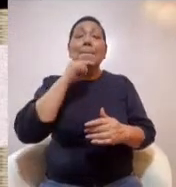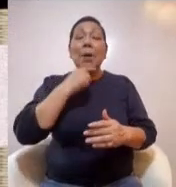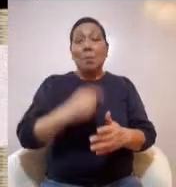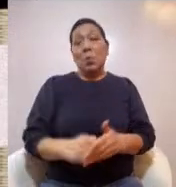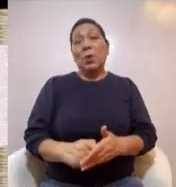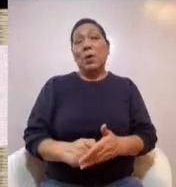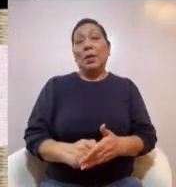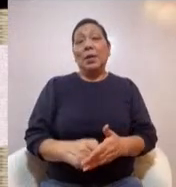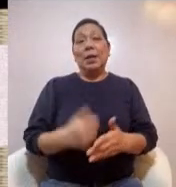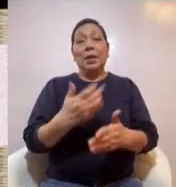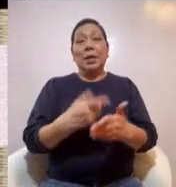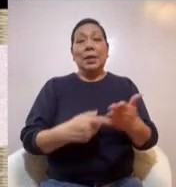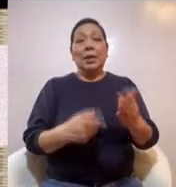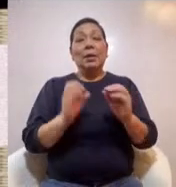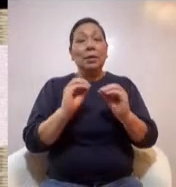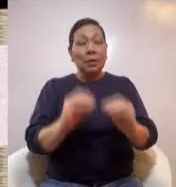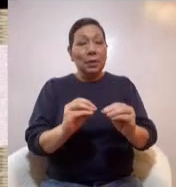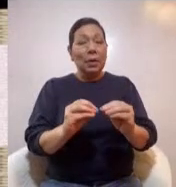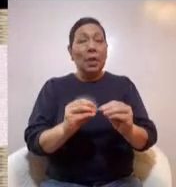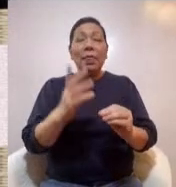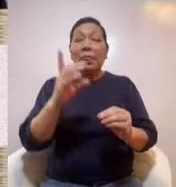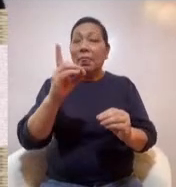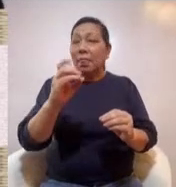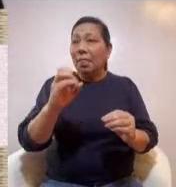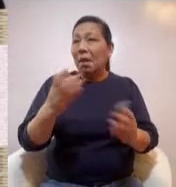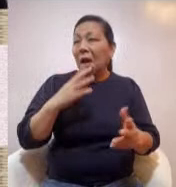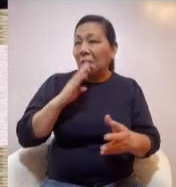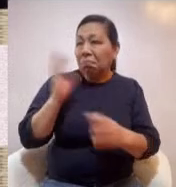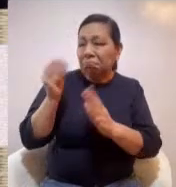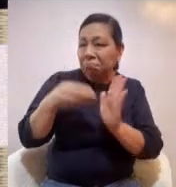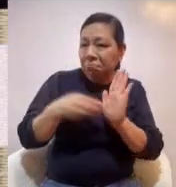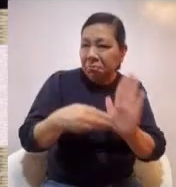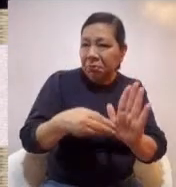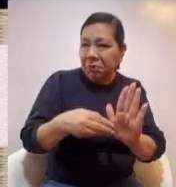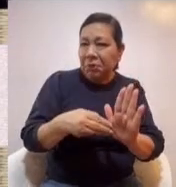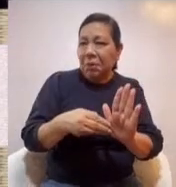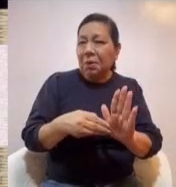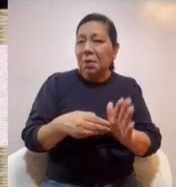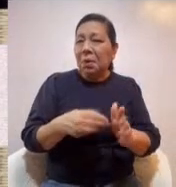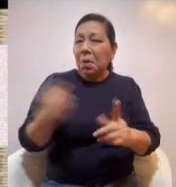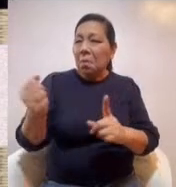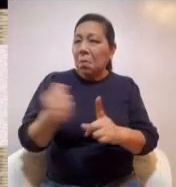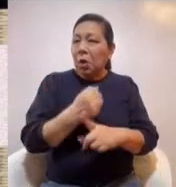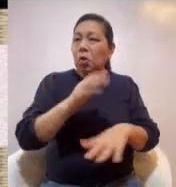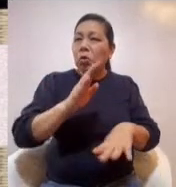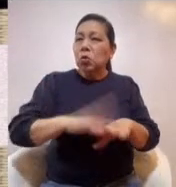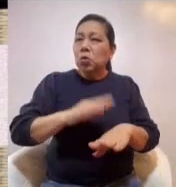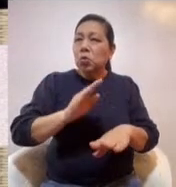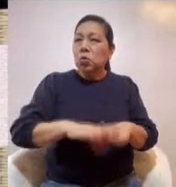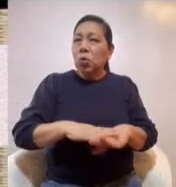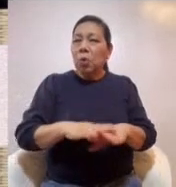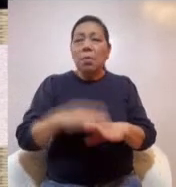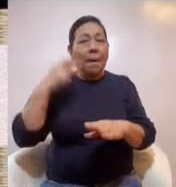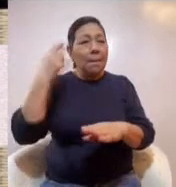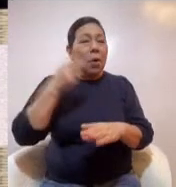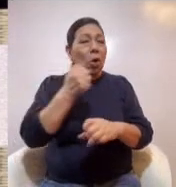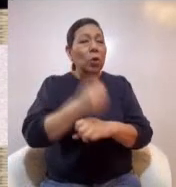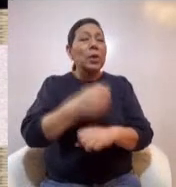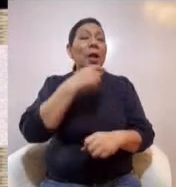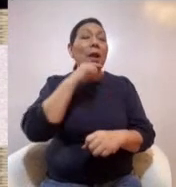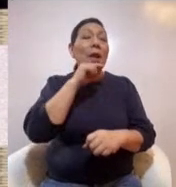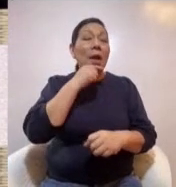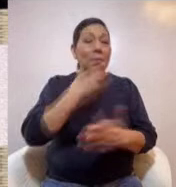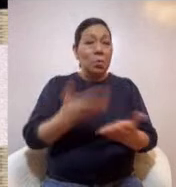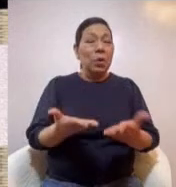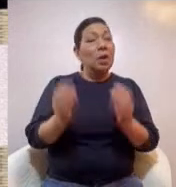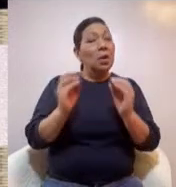las mujeres. Y de tal manera que sacaron una declaración de violencia sobre violencia política contra